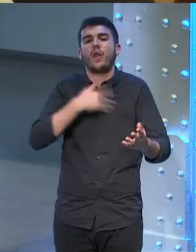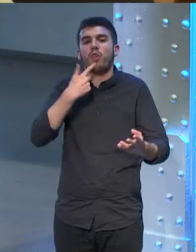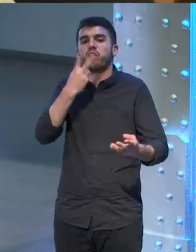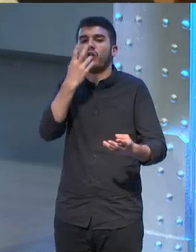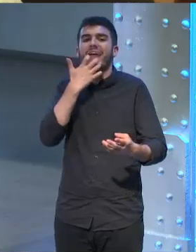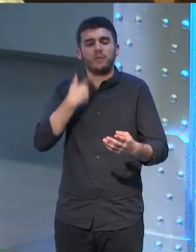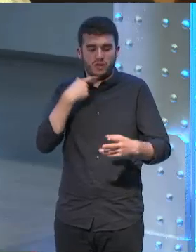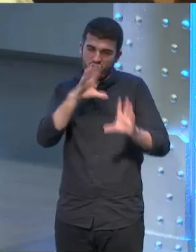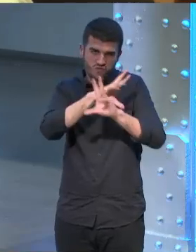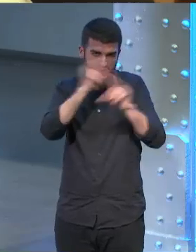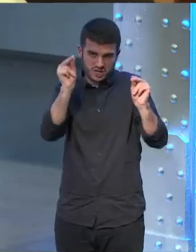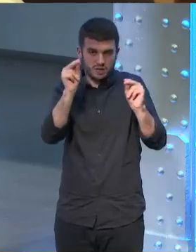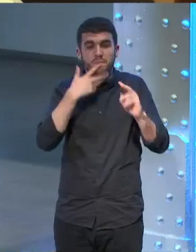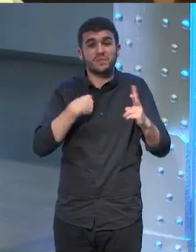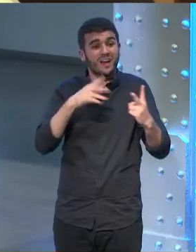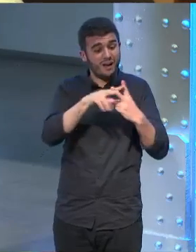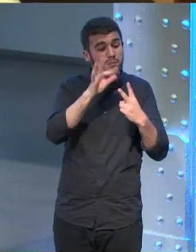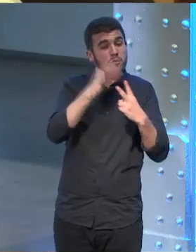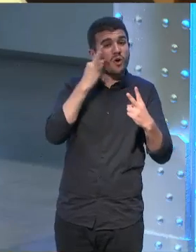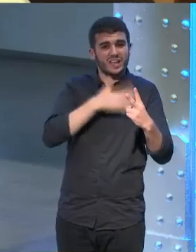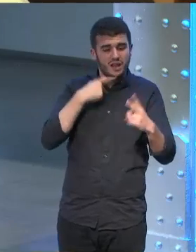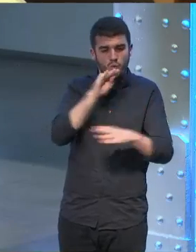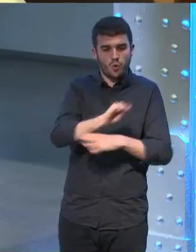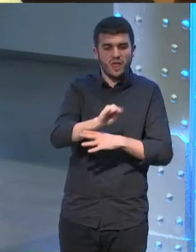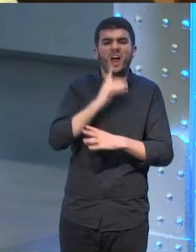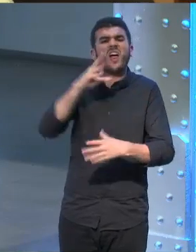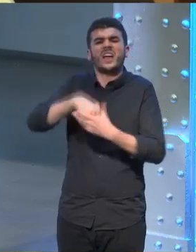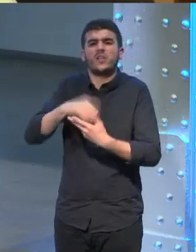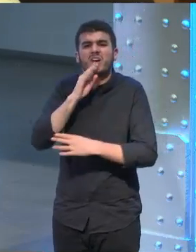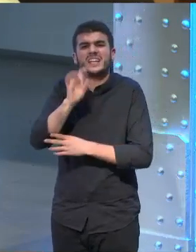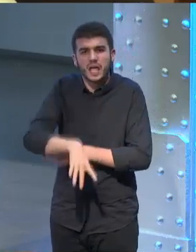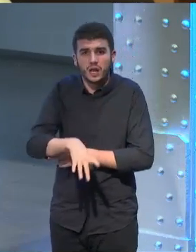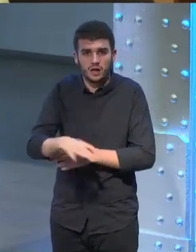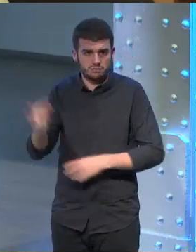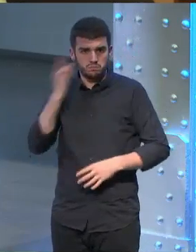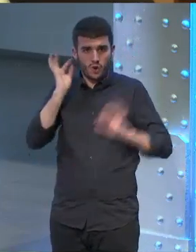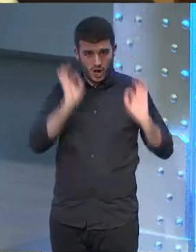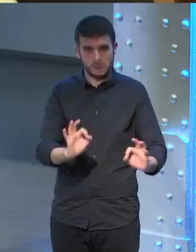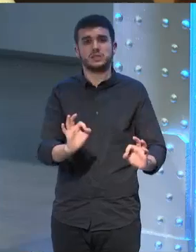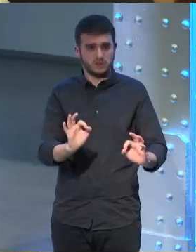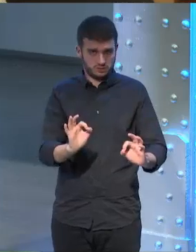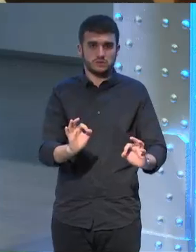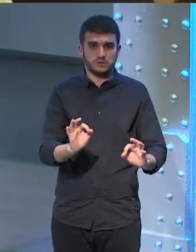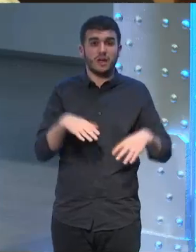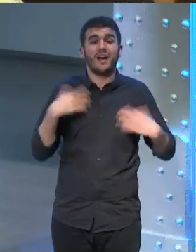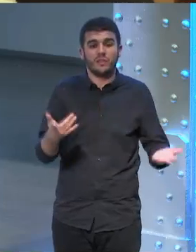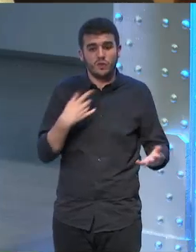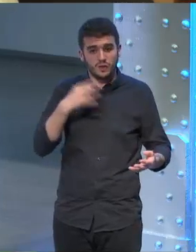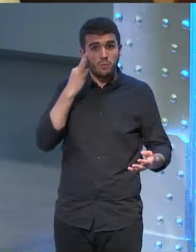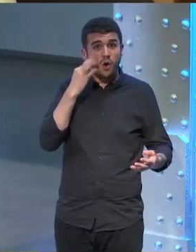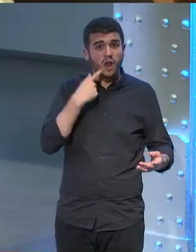y termino. Lógico que las mujeres quieran cuidar. ¿Quién cuida en casa? La mujer. Entonces, lo que se ve es para la